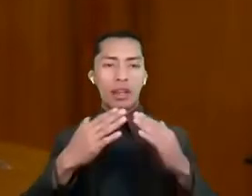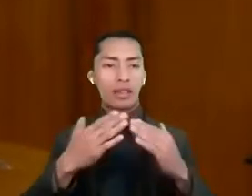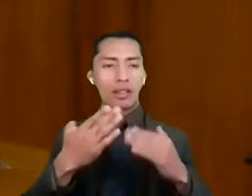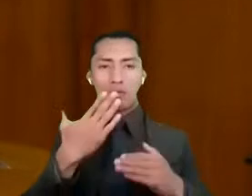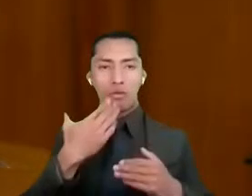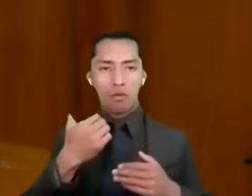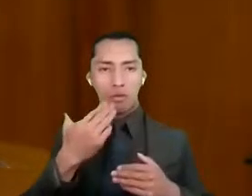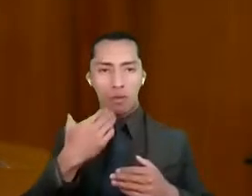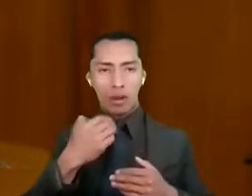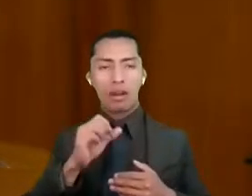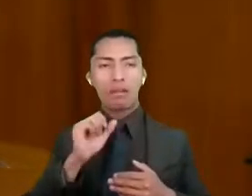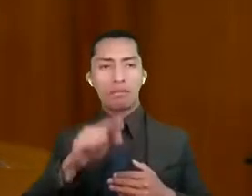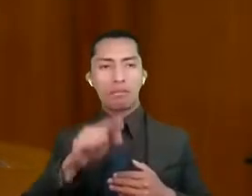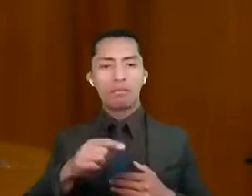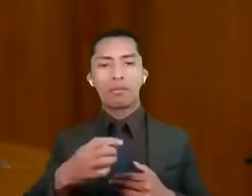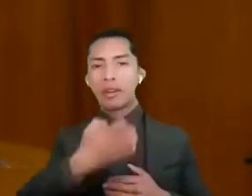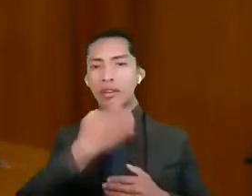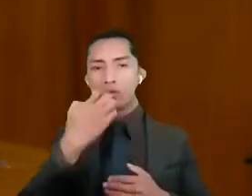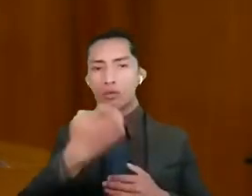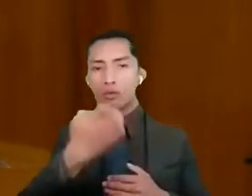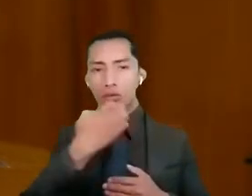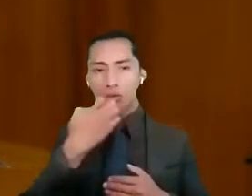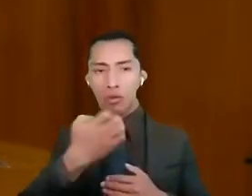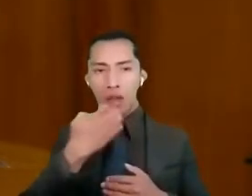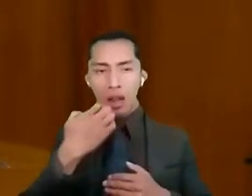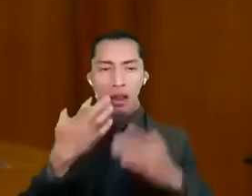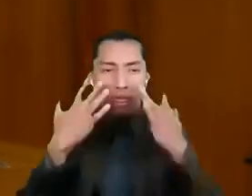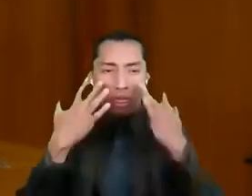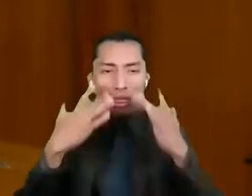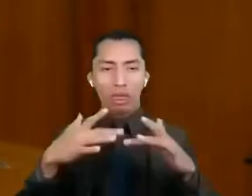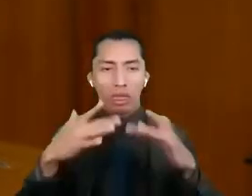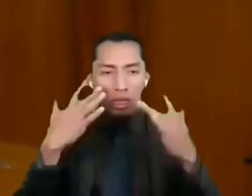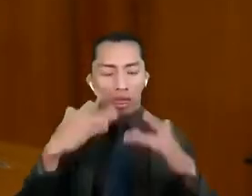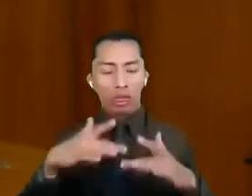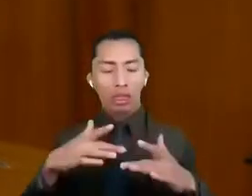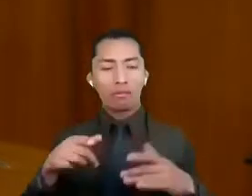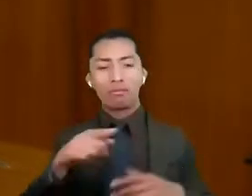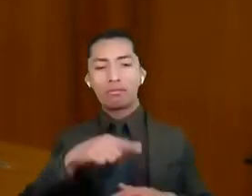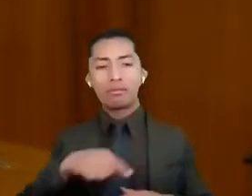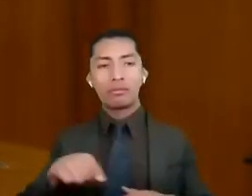escolar, las niñas y los niños desaparecidos.